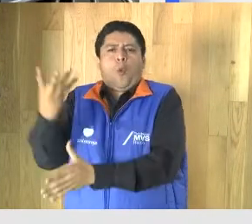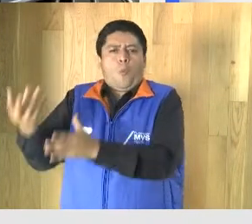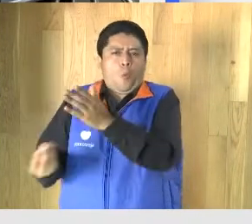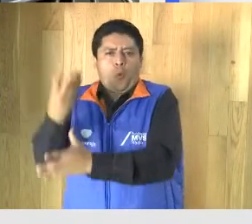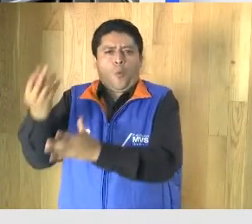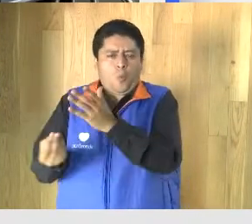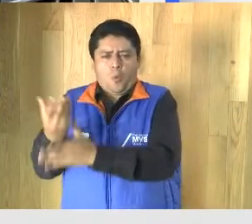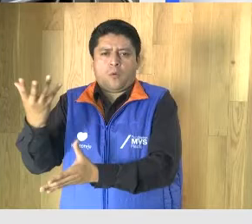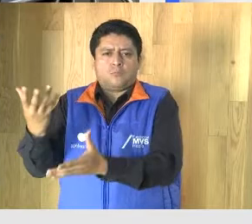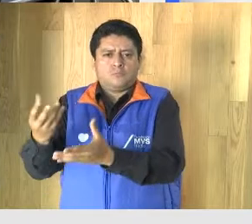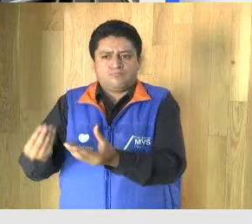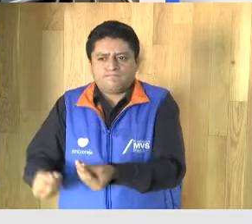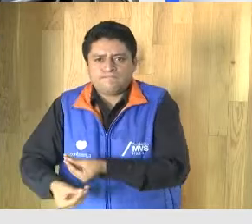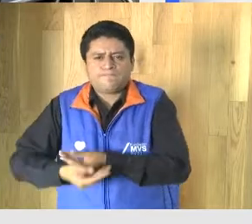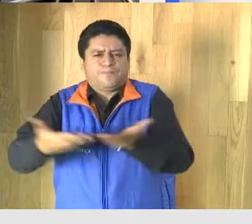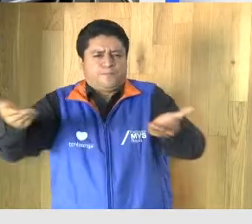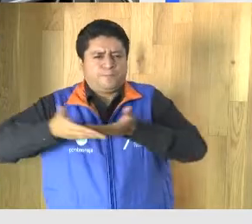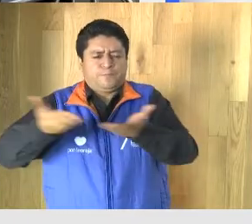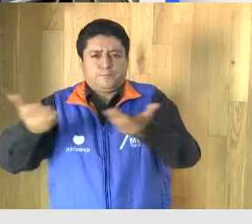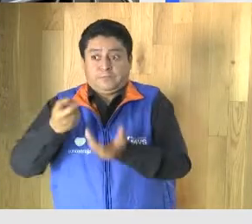Day. Entonces,